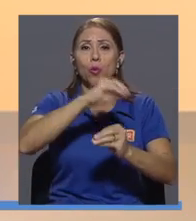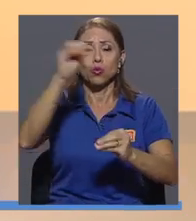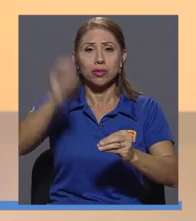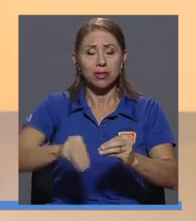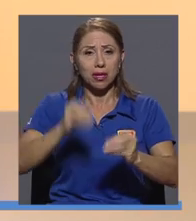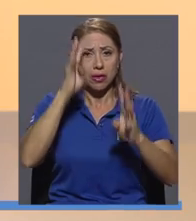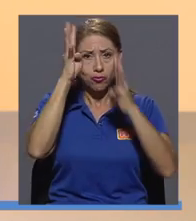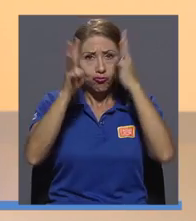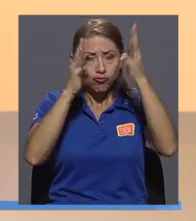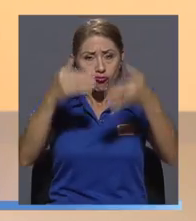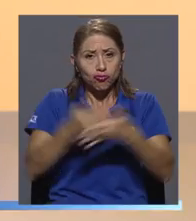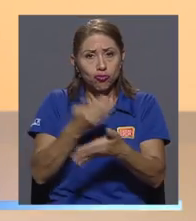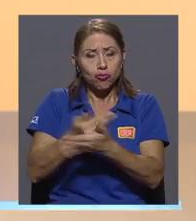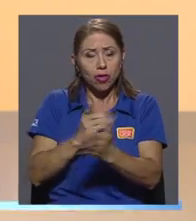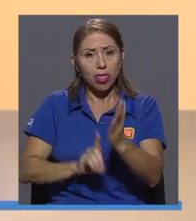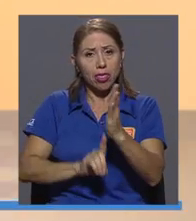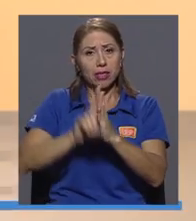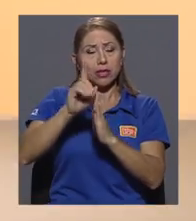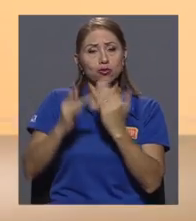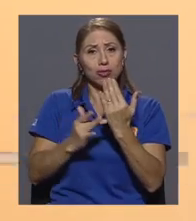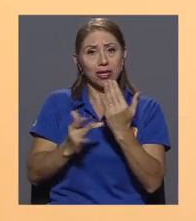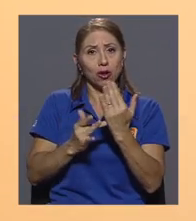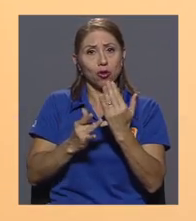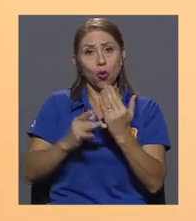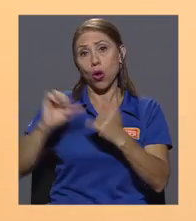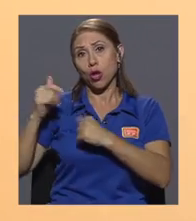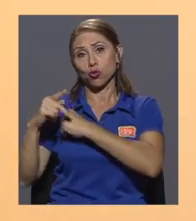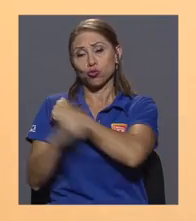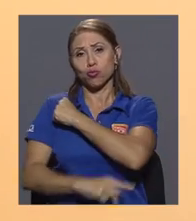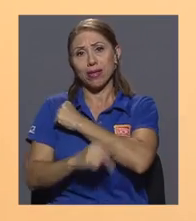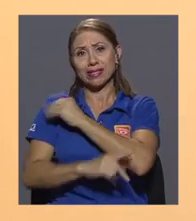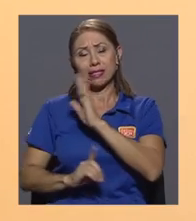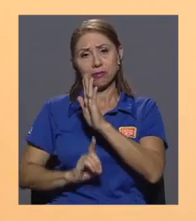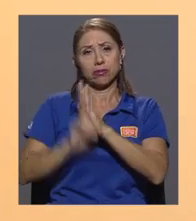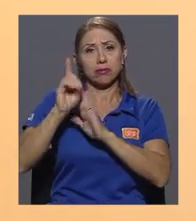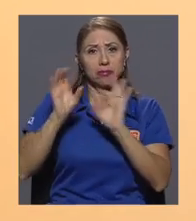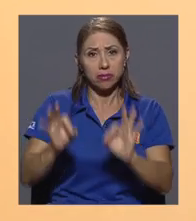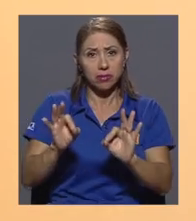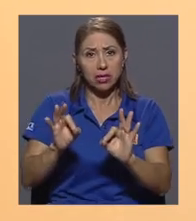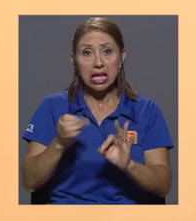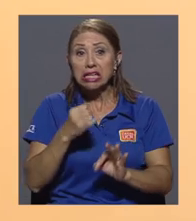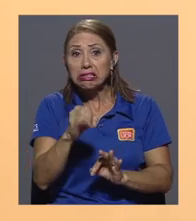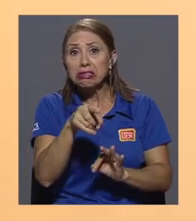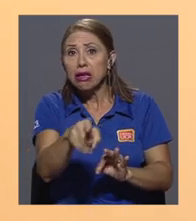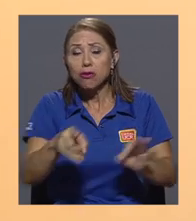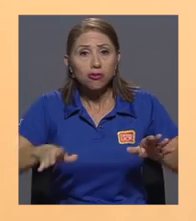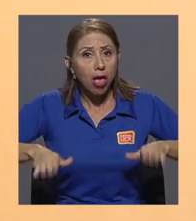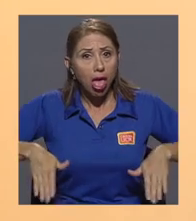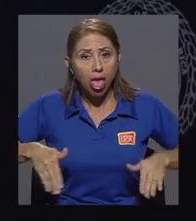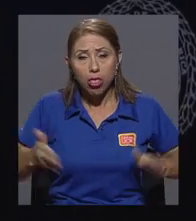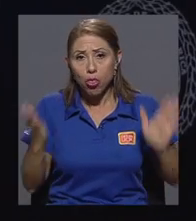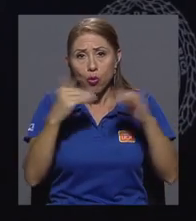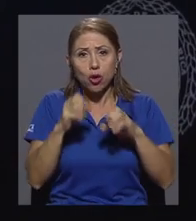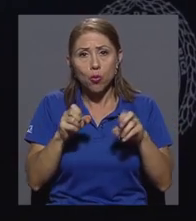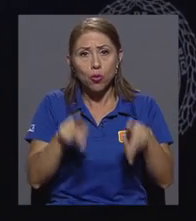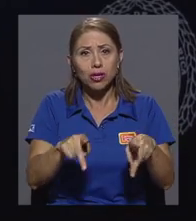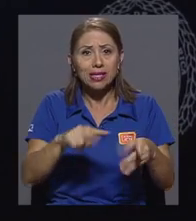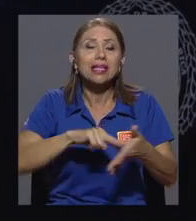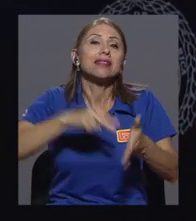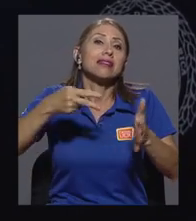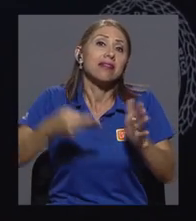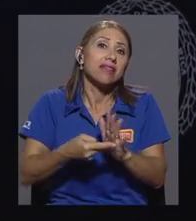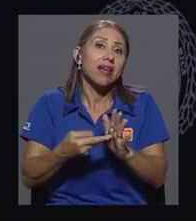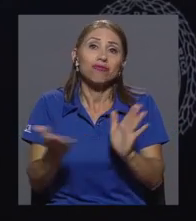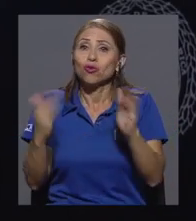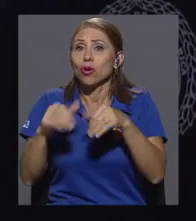y el desarrollo tecnológico en países más desarrollados entonces la pérdida de oportunidades para el sector se convierten en oportunidades